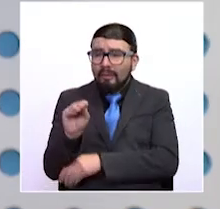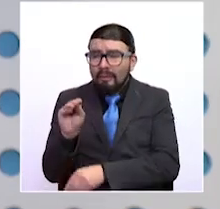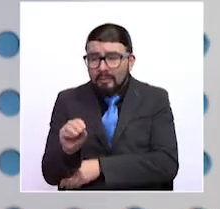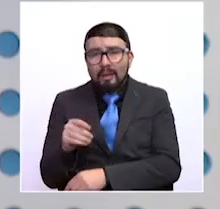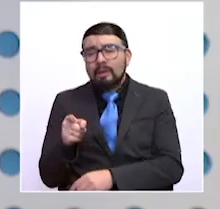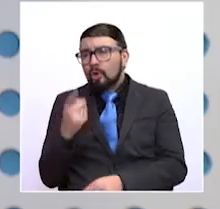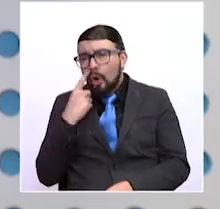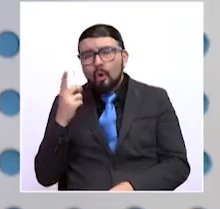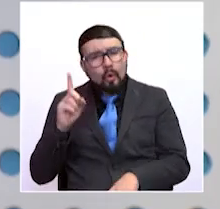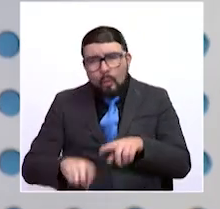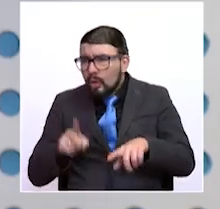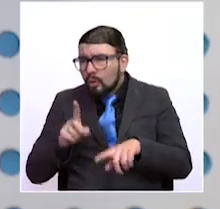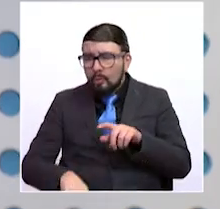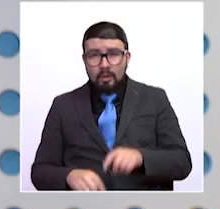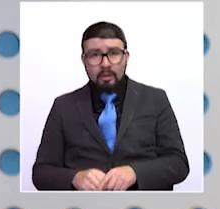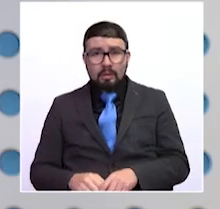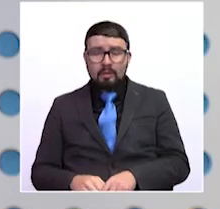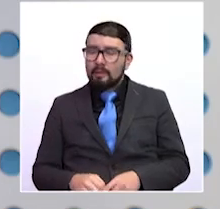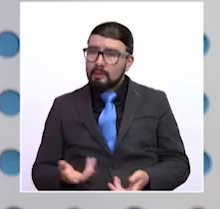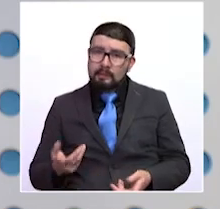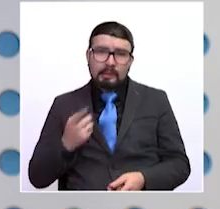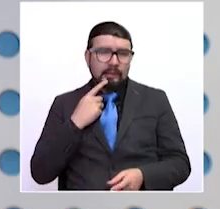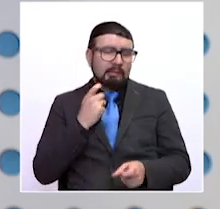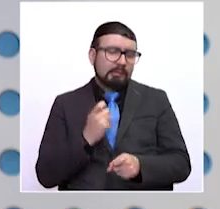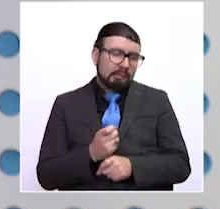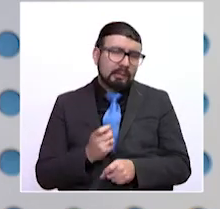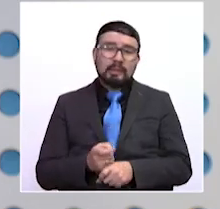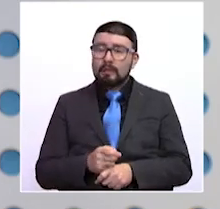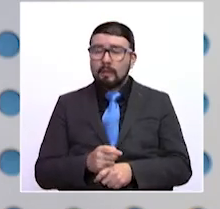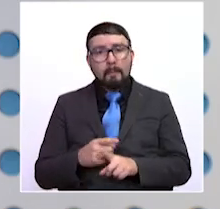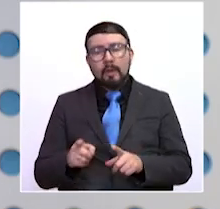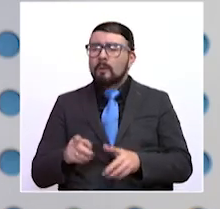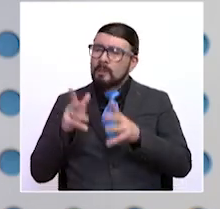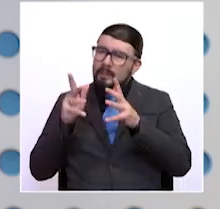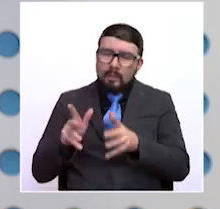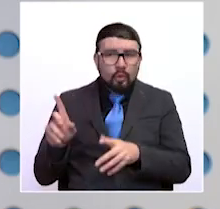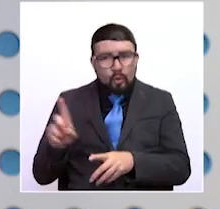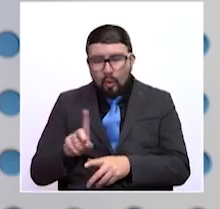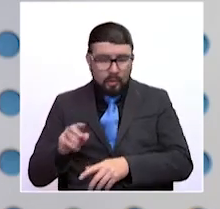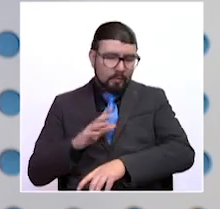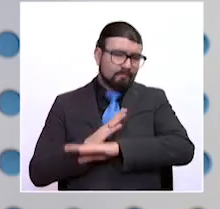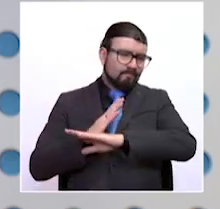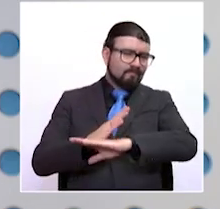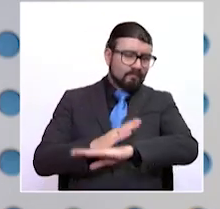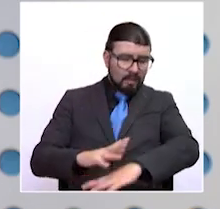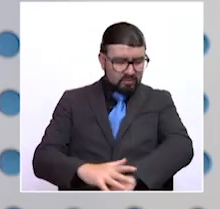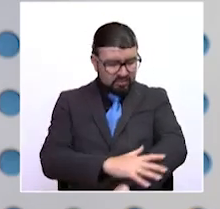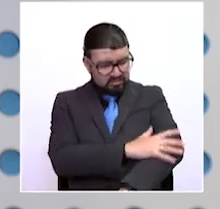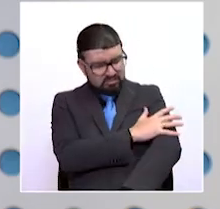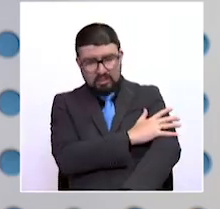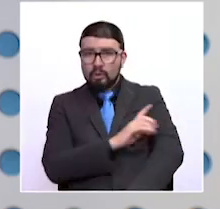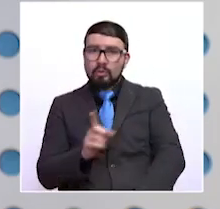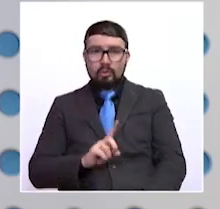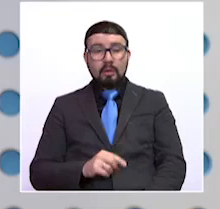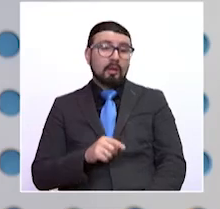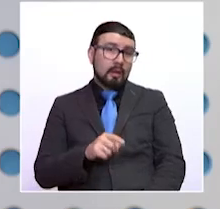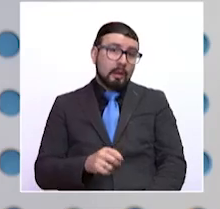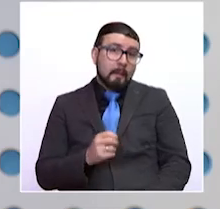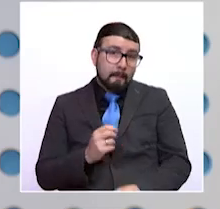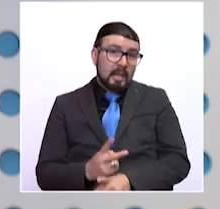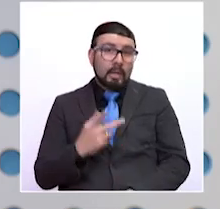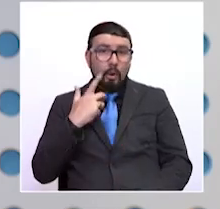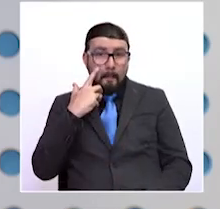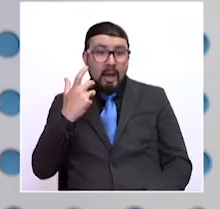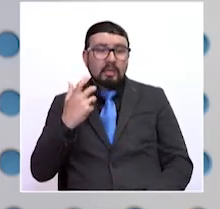aporta nada. Va a ser muy difícil, pero dentro de lo posible no ponerle nada al paciente, aumenta el riesgo de infección, como